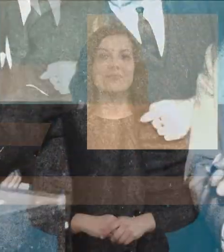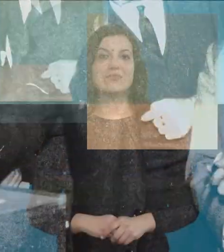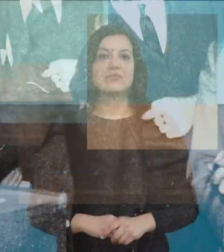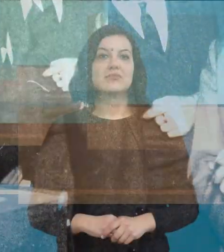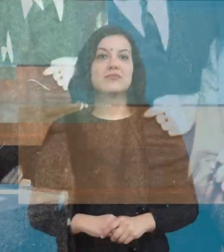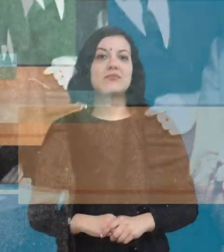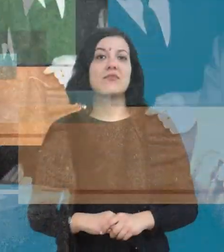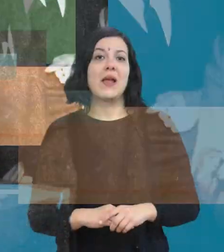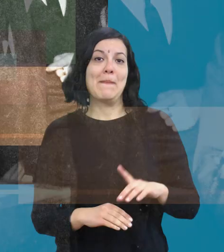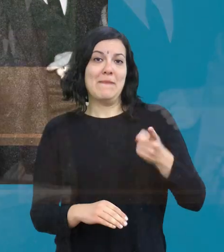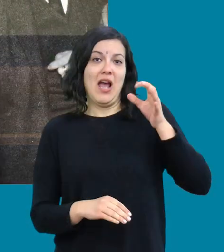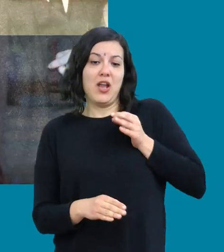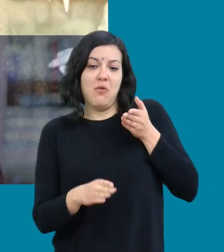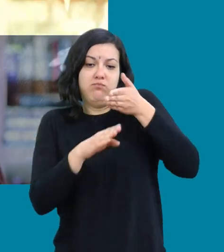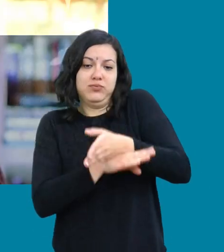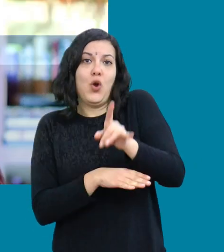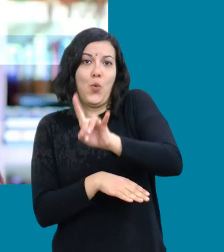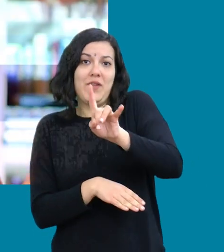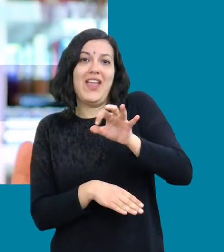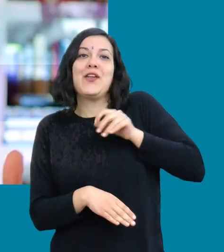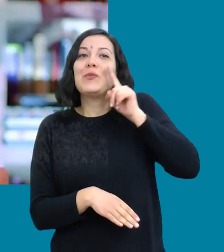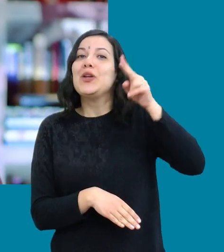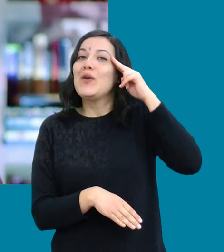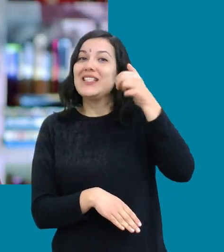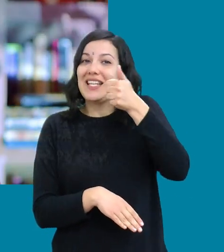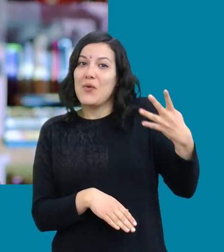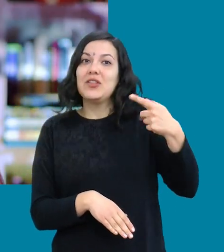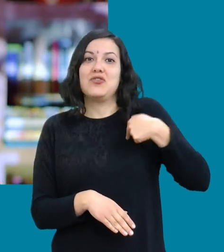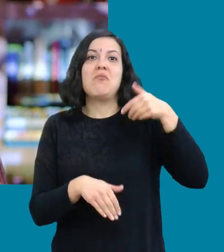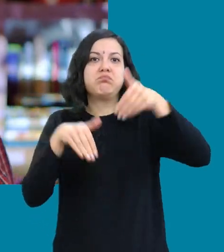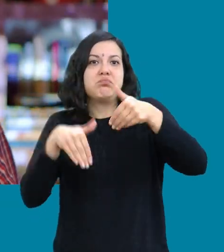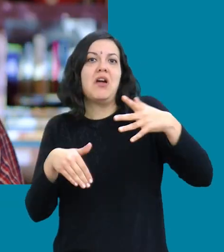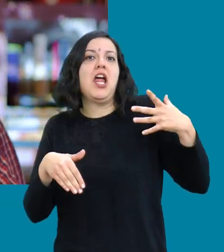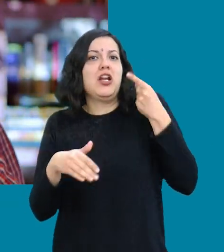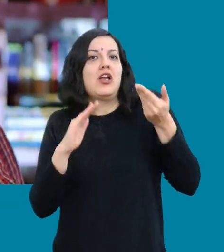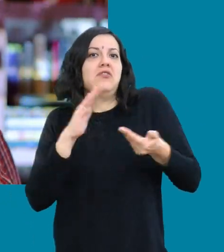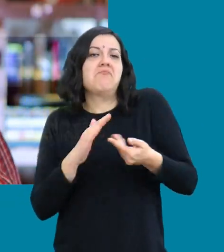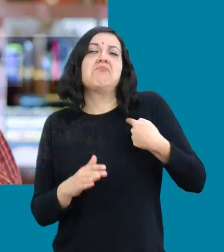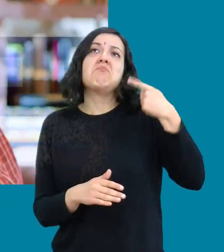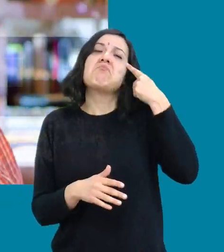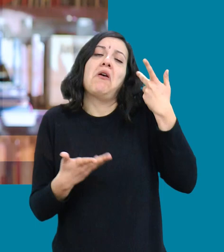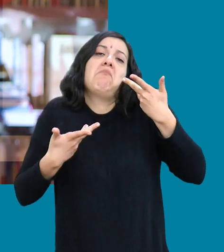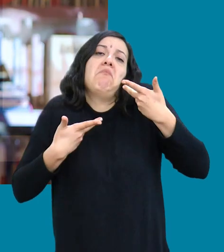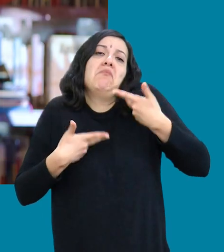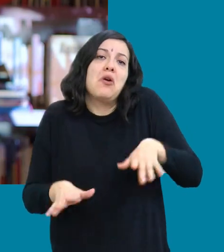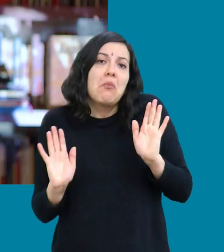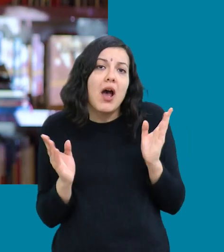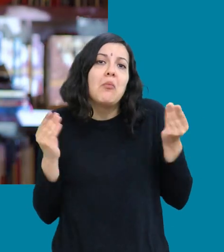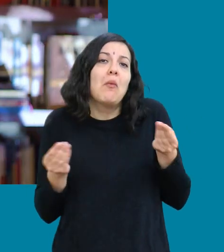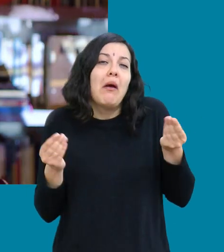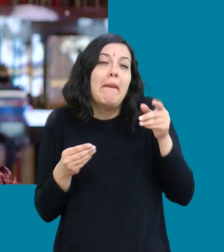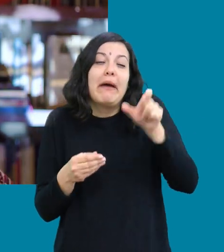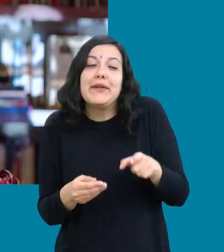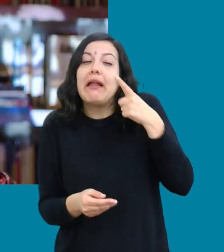El primer año que entré a la universidad, que fue en el 64, voté para rector. Pero me pareció normal, porque como todo aquel que no percibe